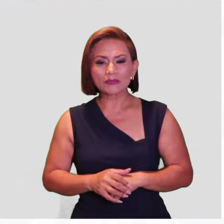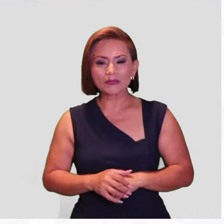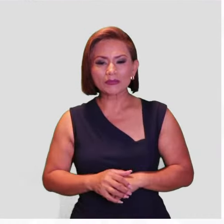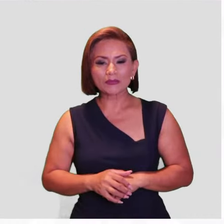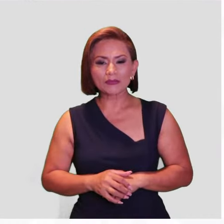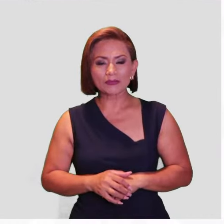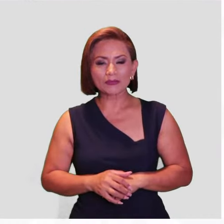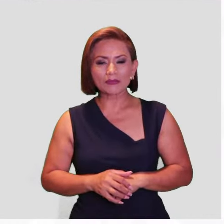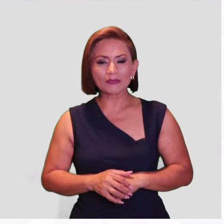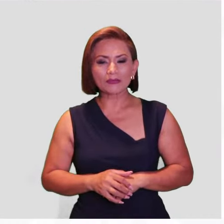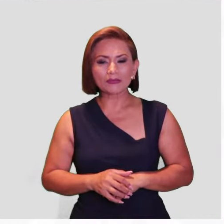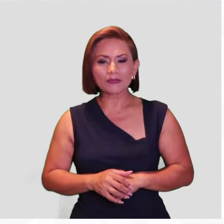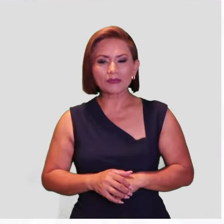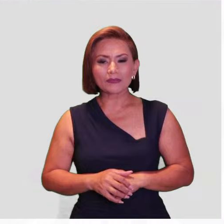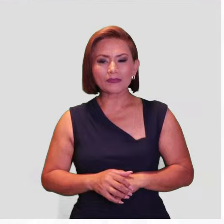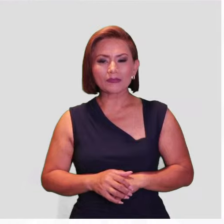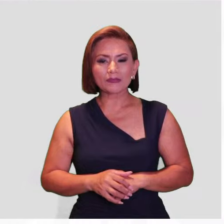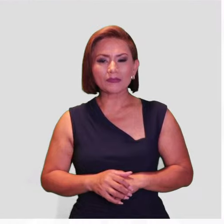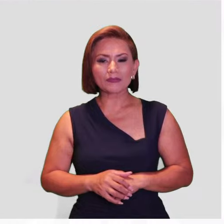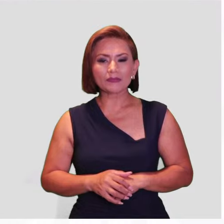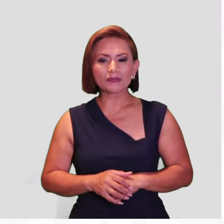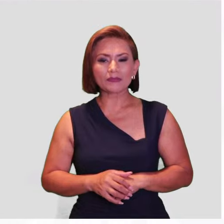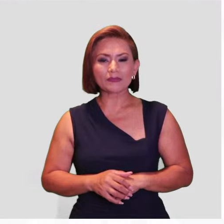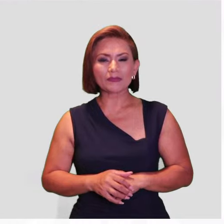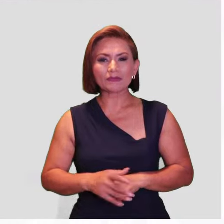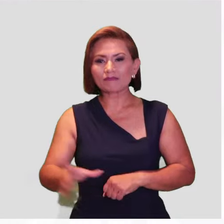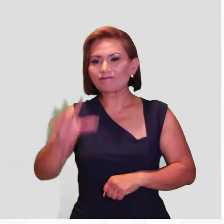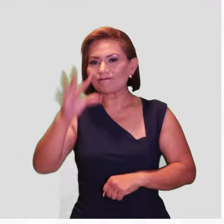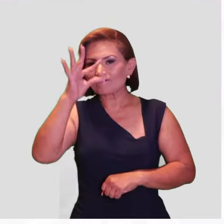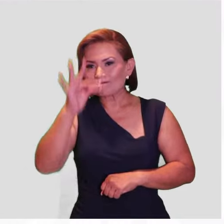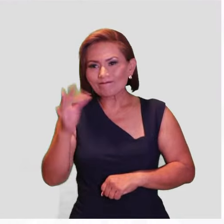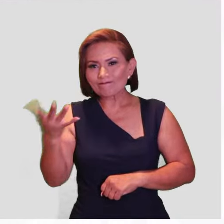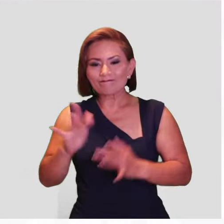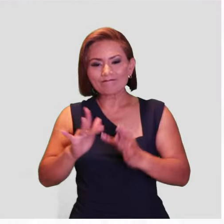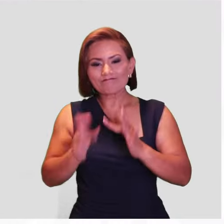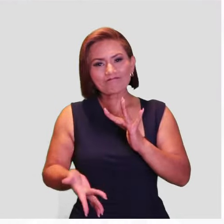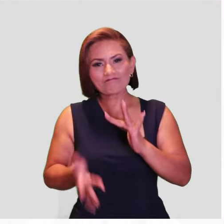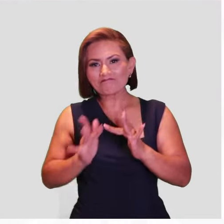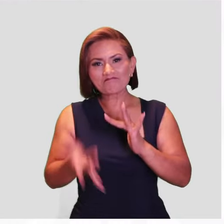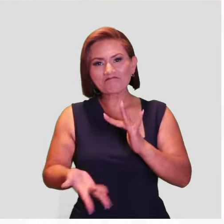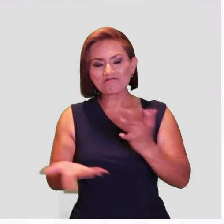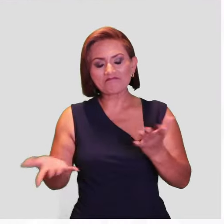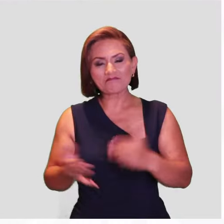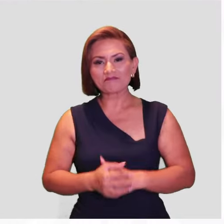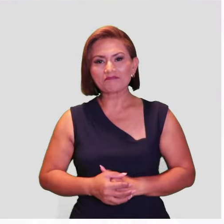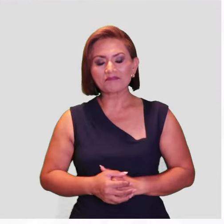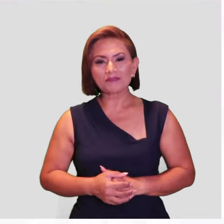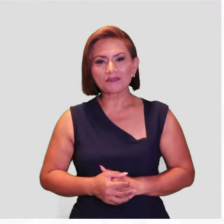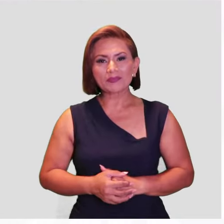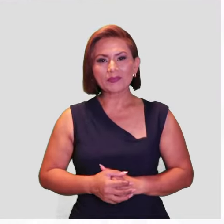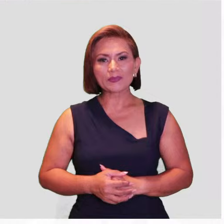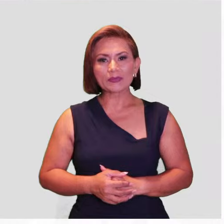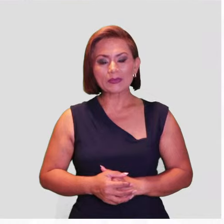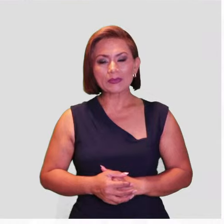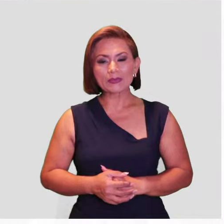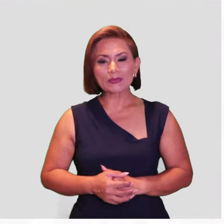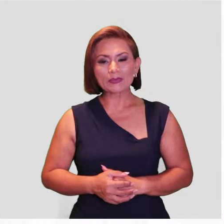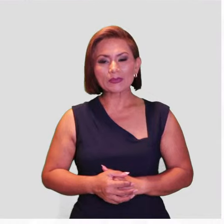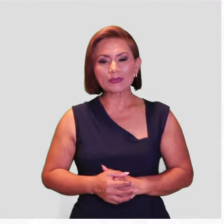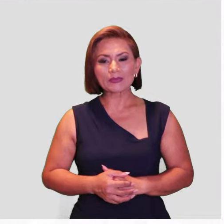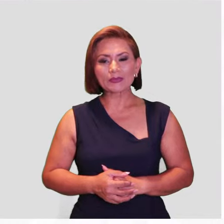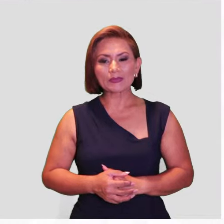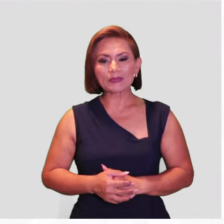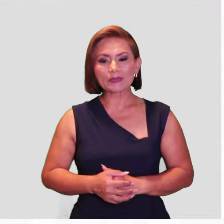esquinas de proselitismo de todo la población. El mejoramiento principalmente en varias